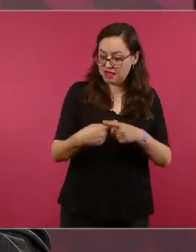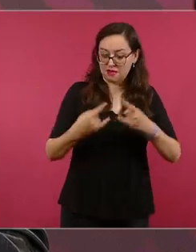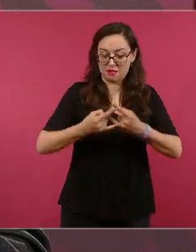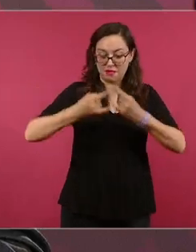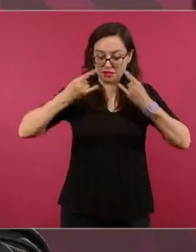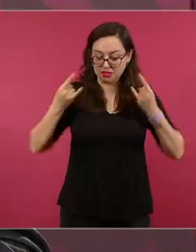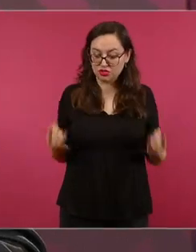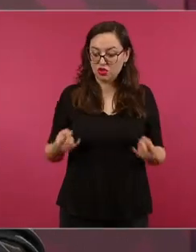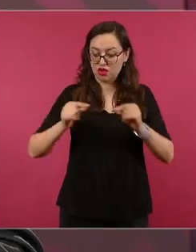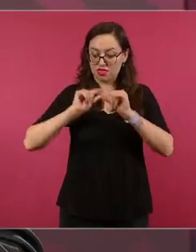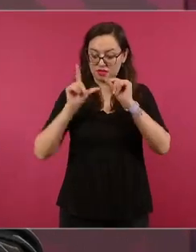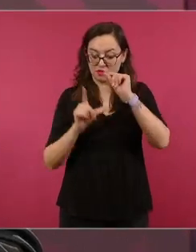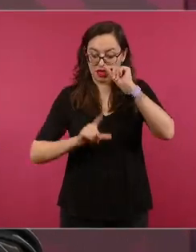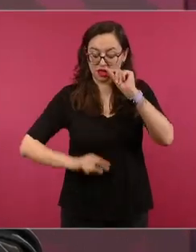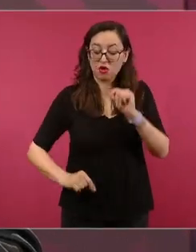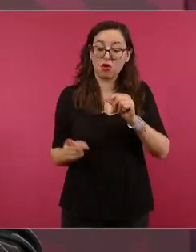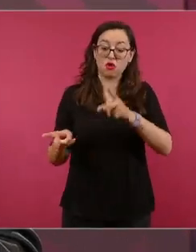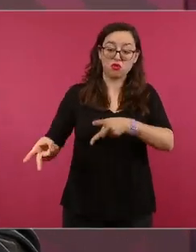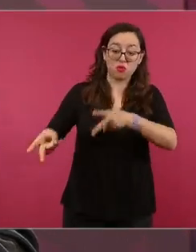desde